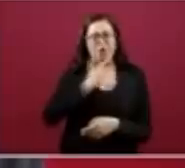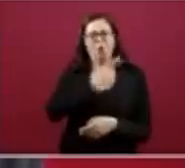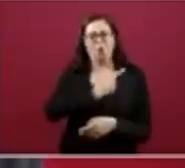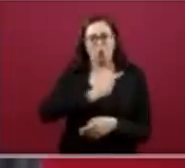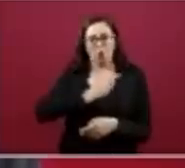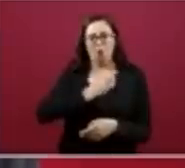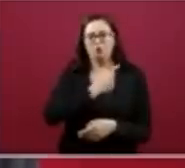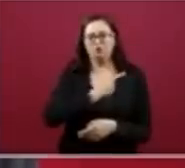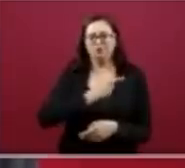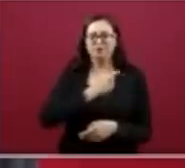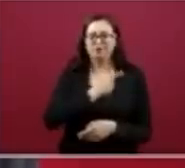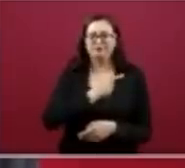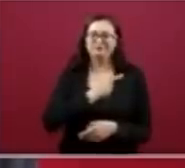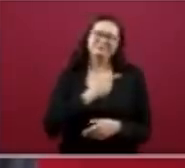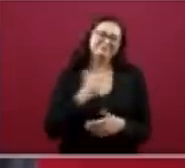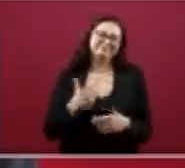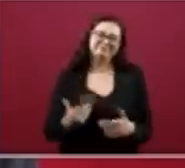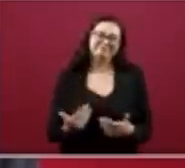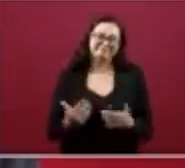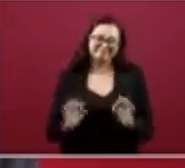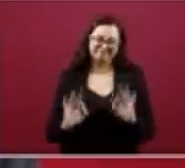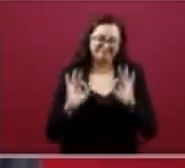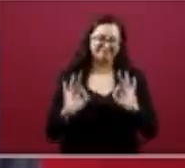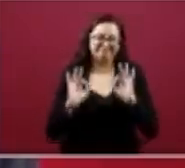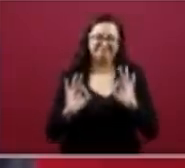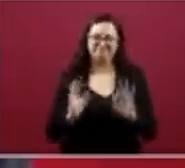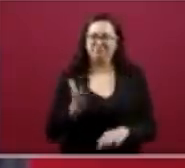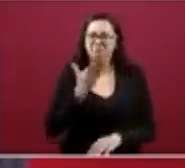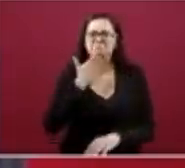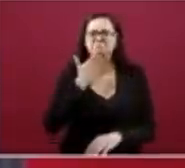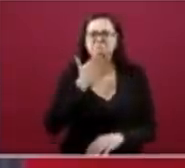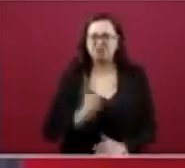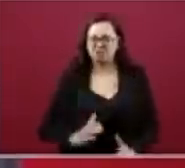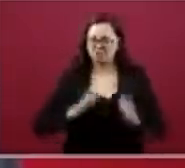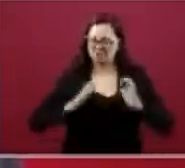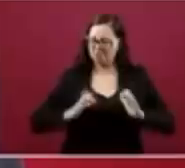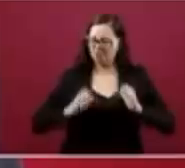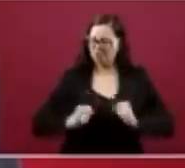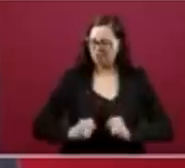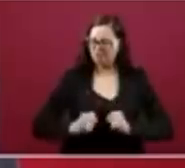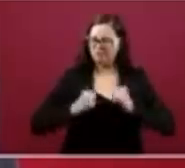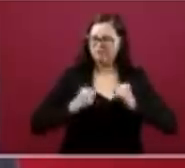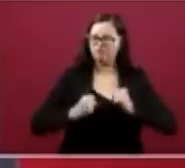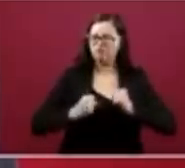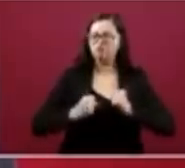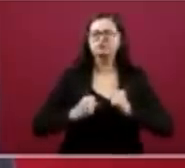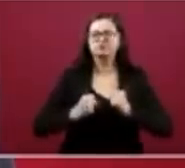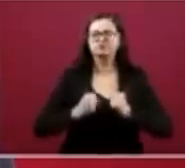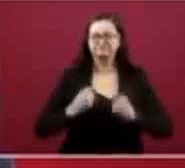se siente uno muy bien y tiene una fortaleza para resistir